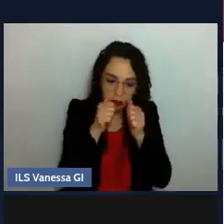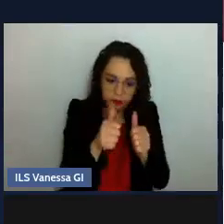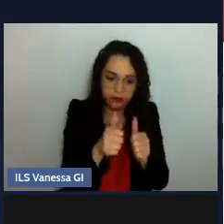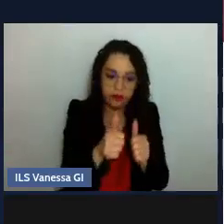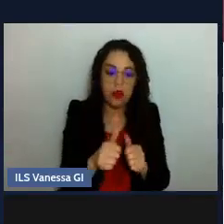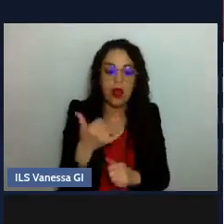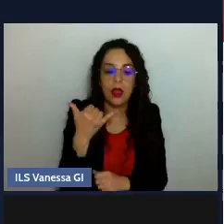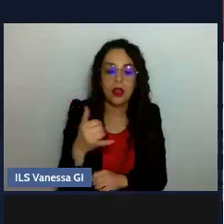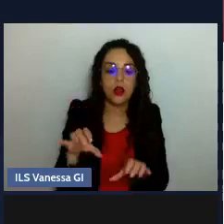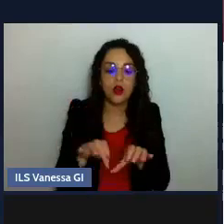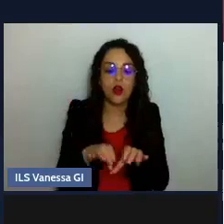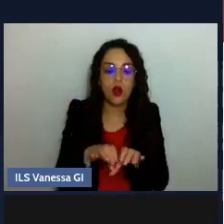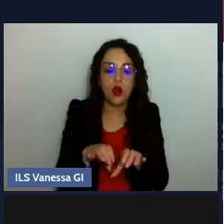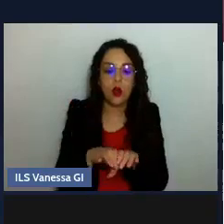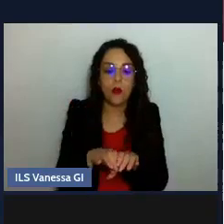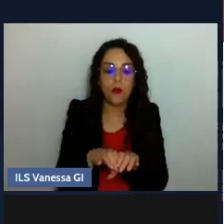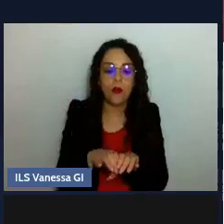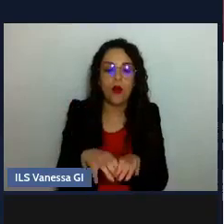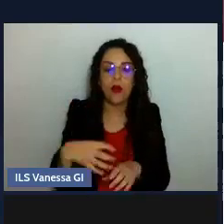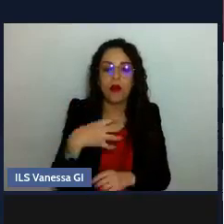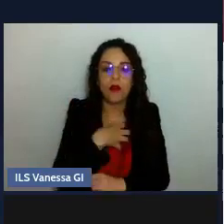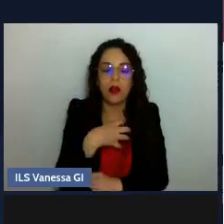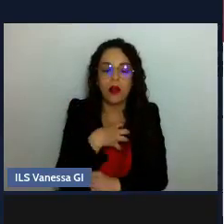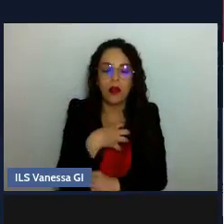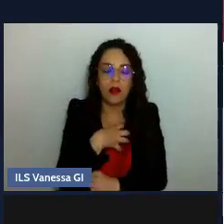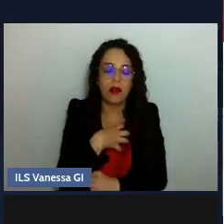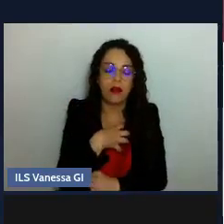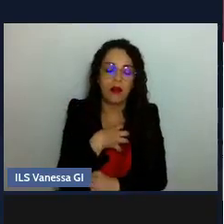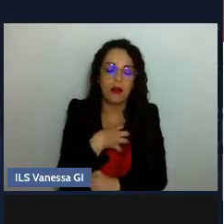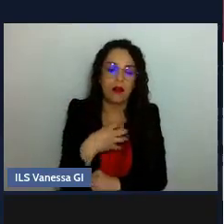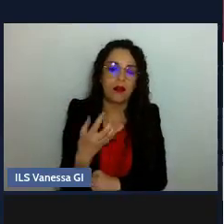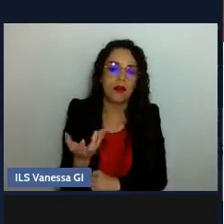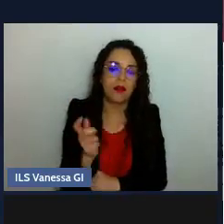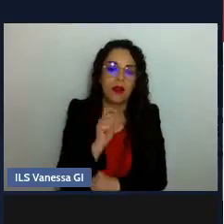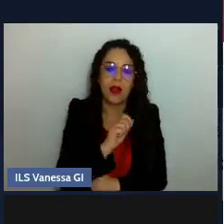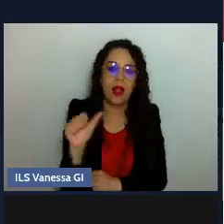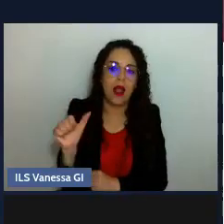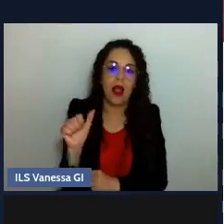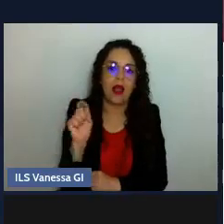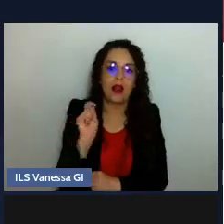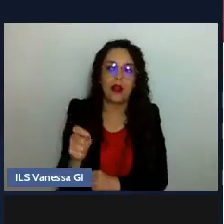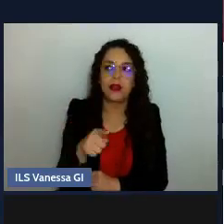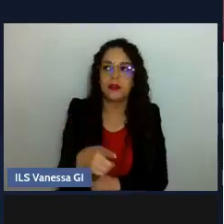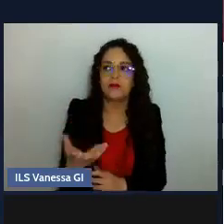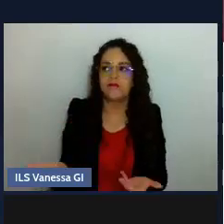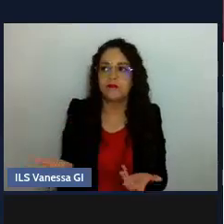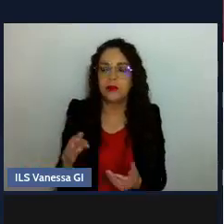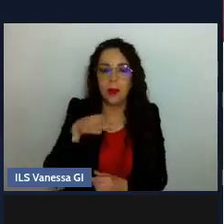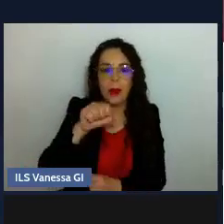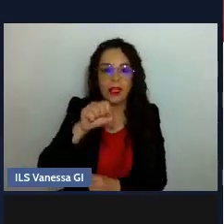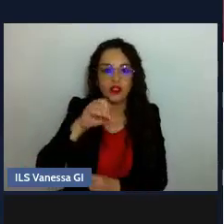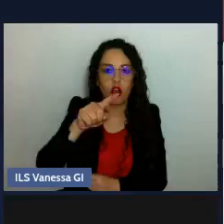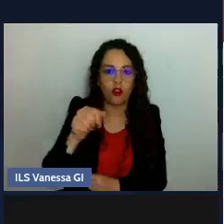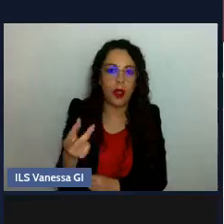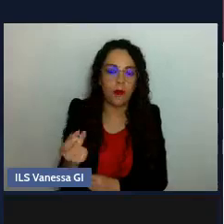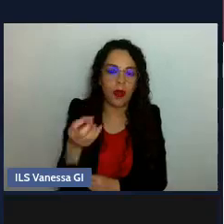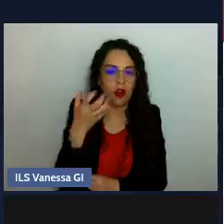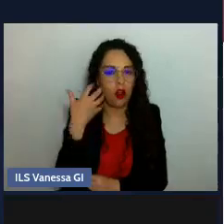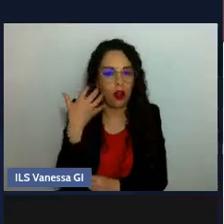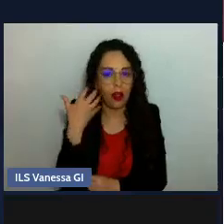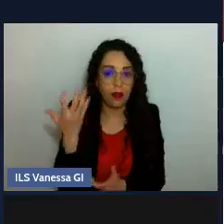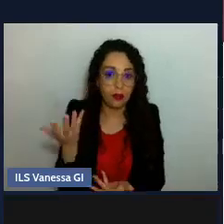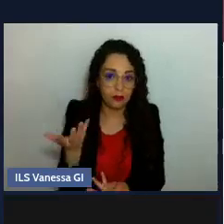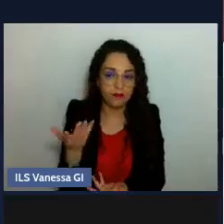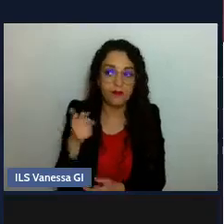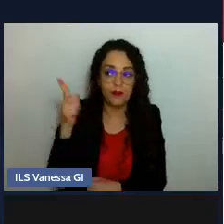de mascotas. La alcaldía Benito Juárez pues se caracteriza por ser una alcaldía con bastantes animales